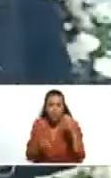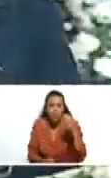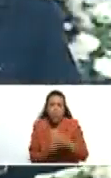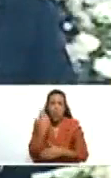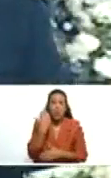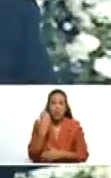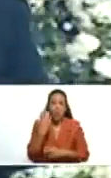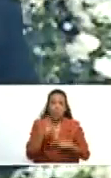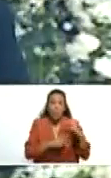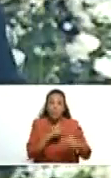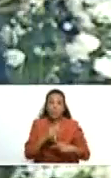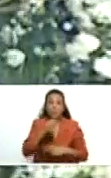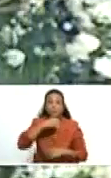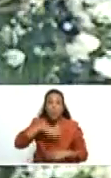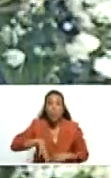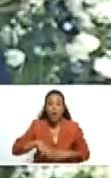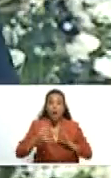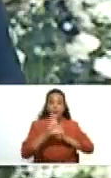histórico.